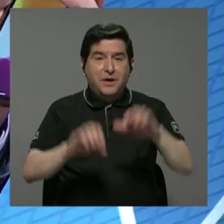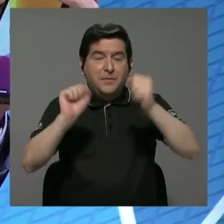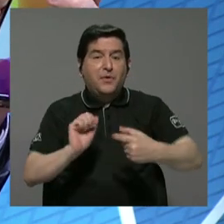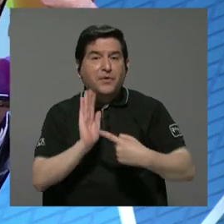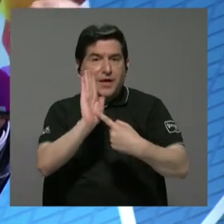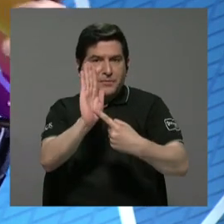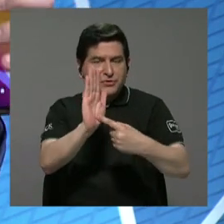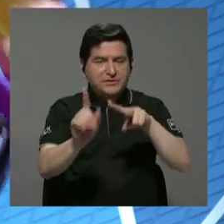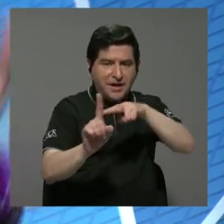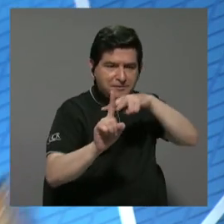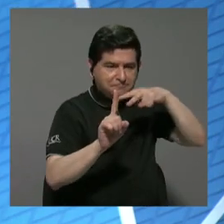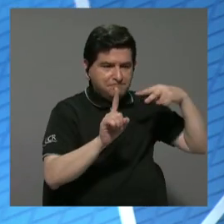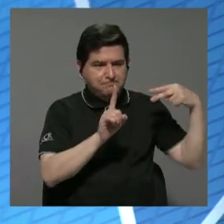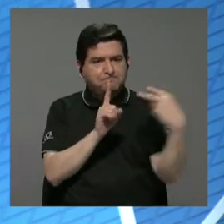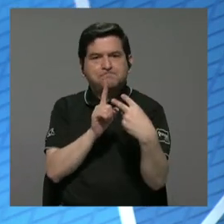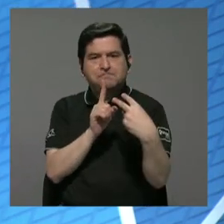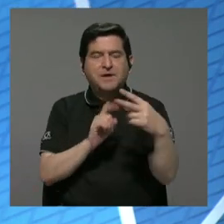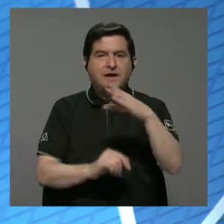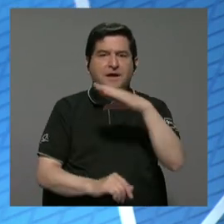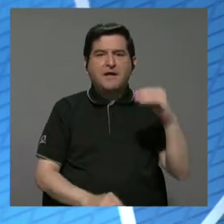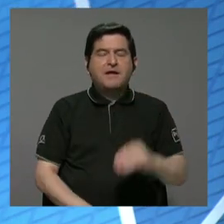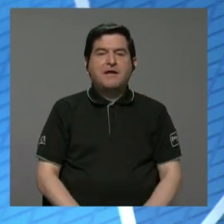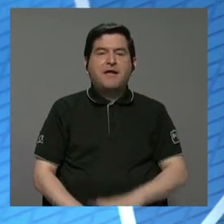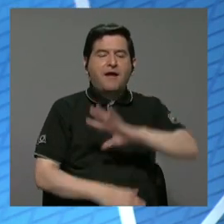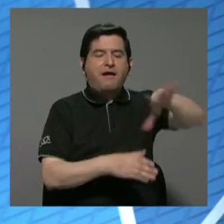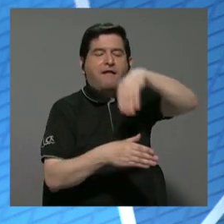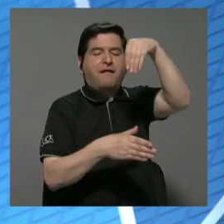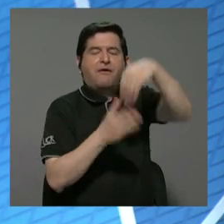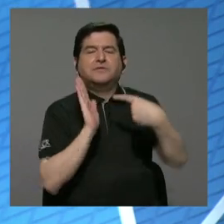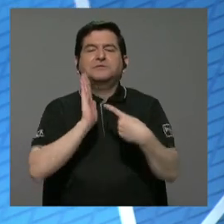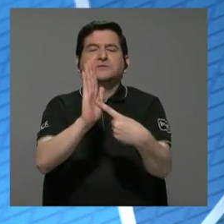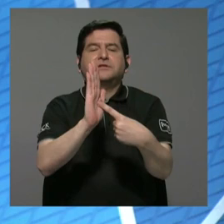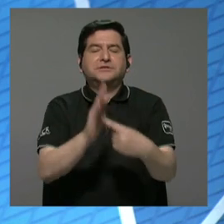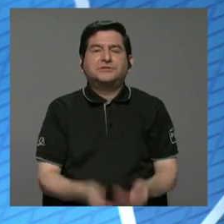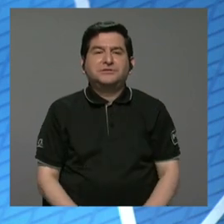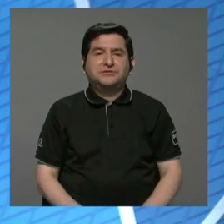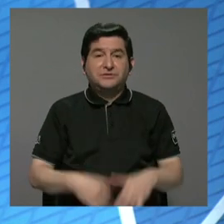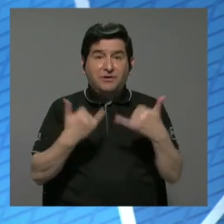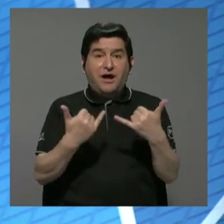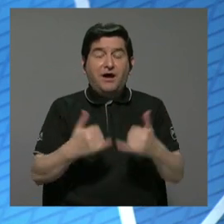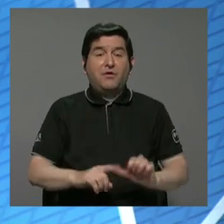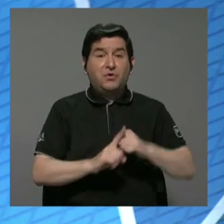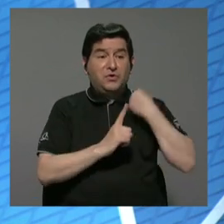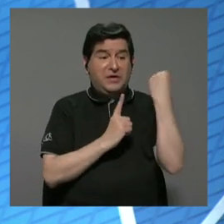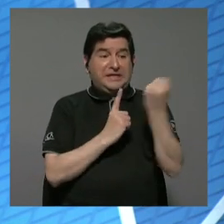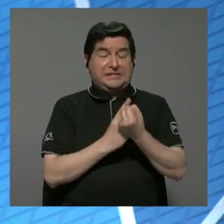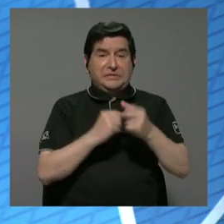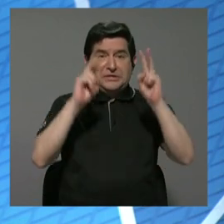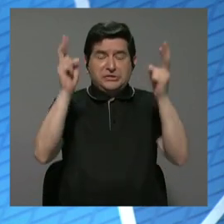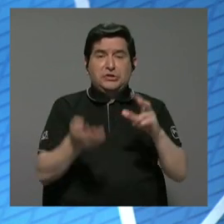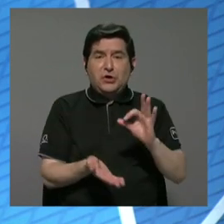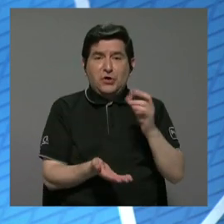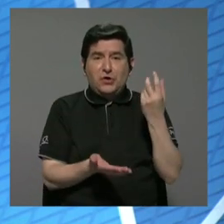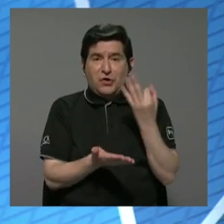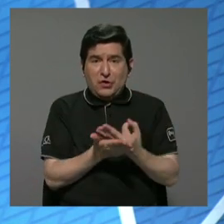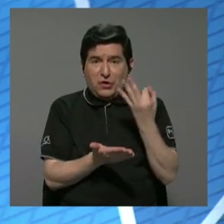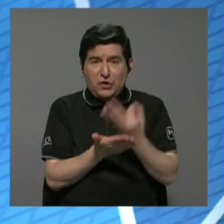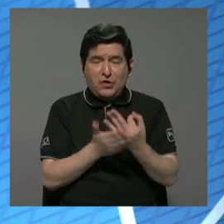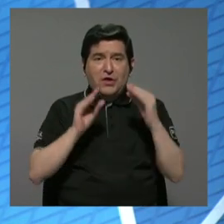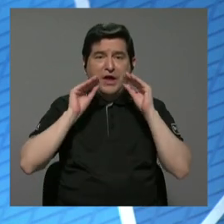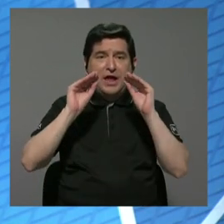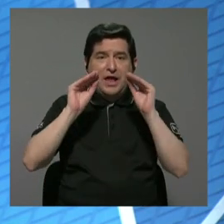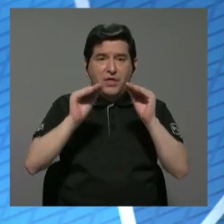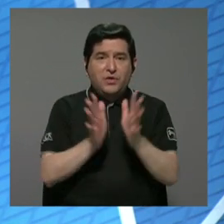para poner en perspectiva y para darnos una contextualización de lo que está en juego con el tema del financiamiento de la